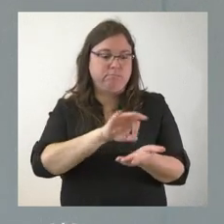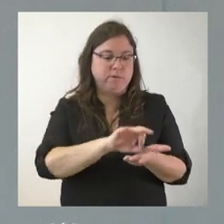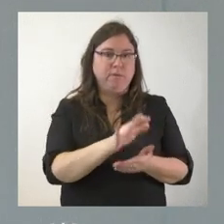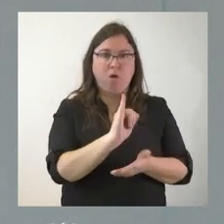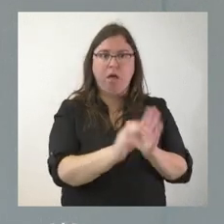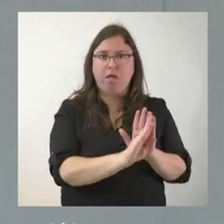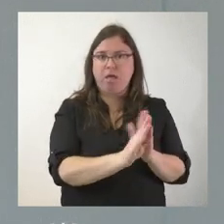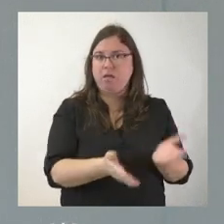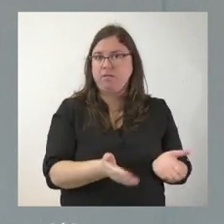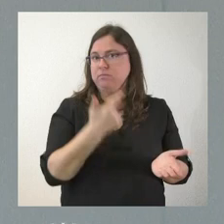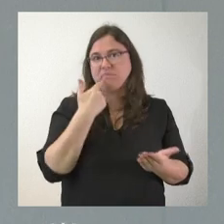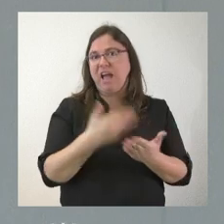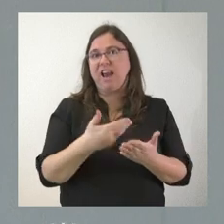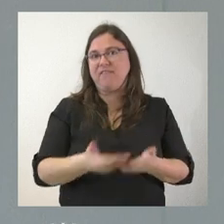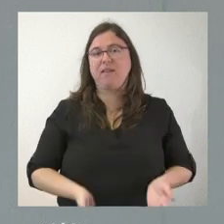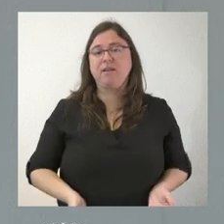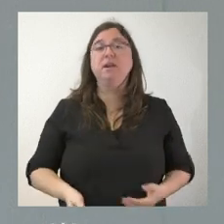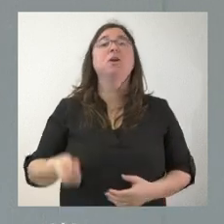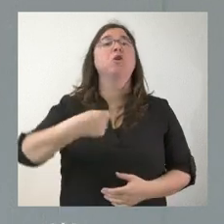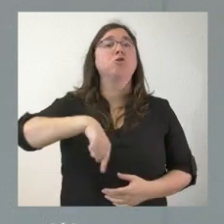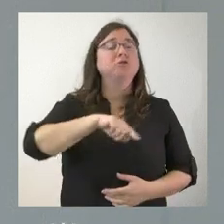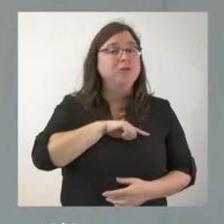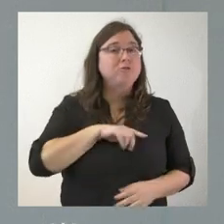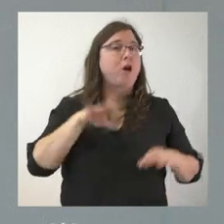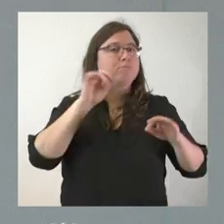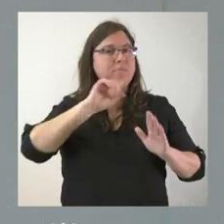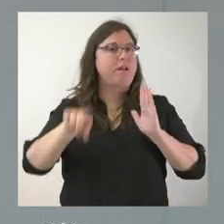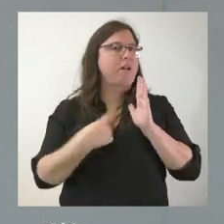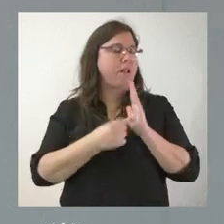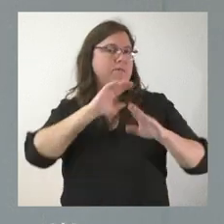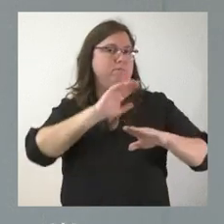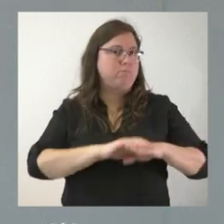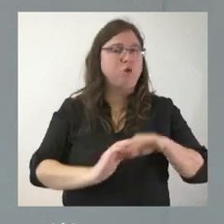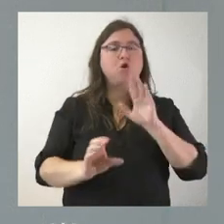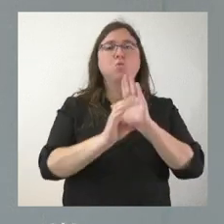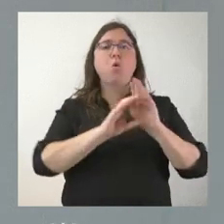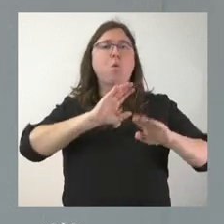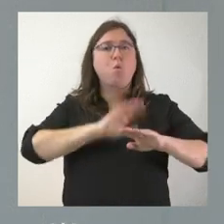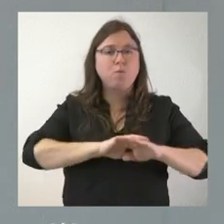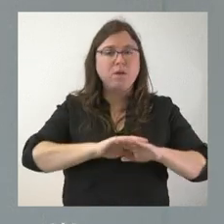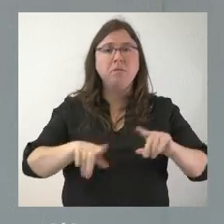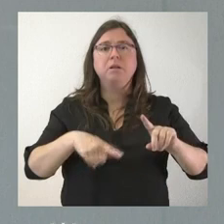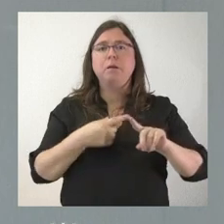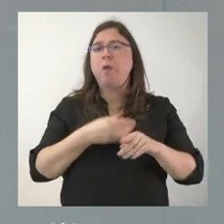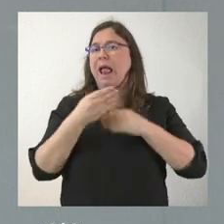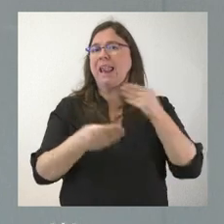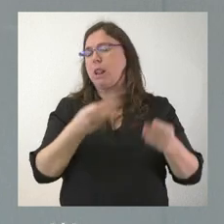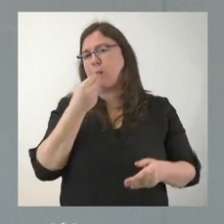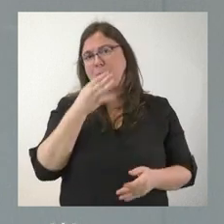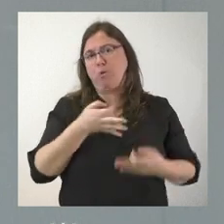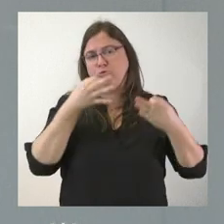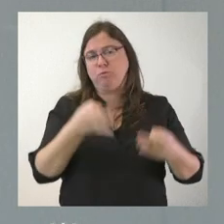funcionando es una garantía Nosotros somos leales con la ley somos leales con la Constitución y por tanto lo haremos lo que hemos hecho siempre